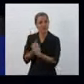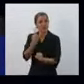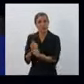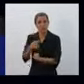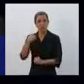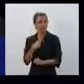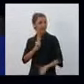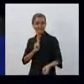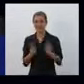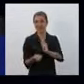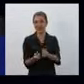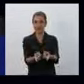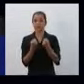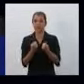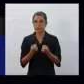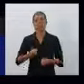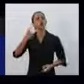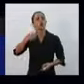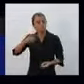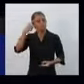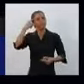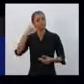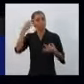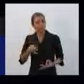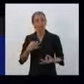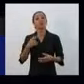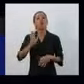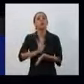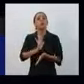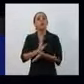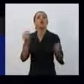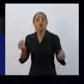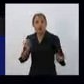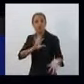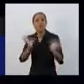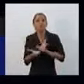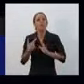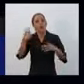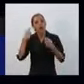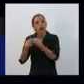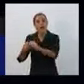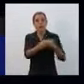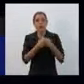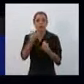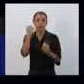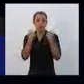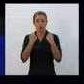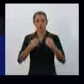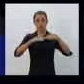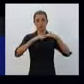creíbles y para ser creíbles tenemos que alcanzar un consenso entre todos de cómo tener una economía estable